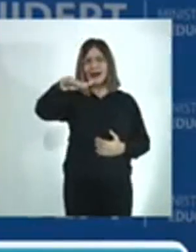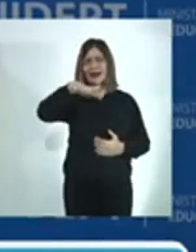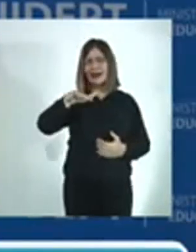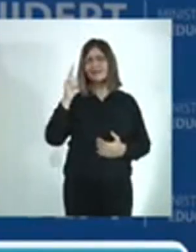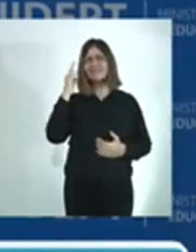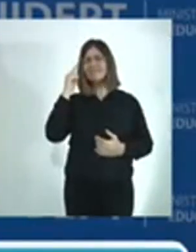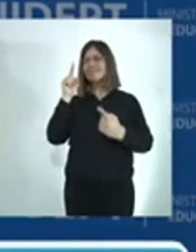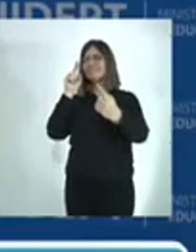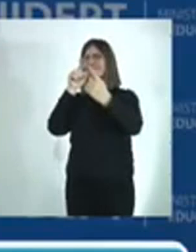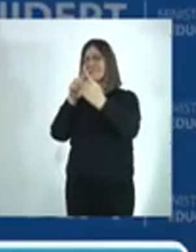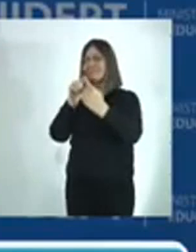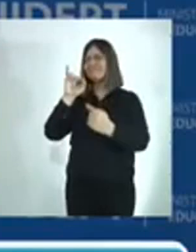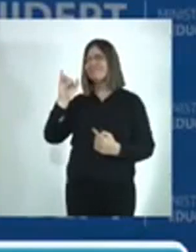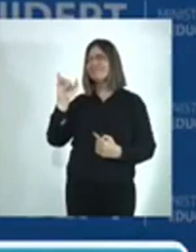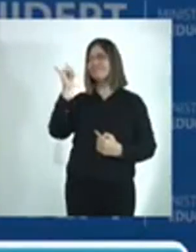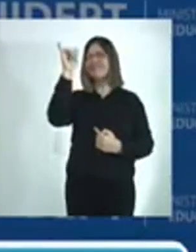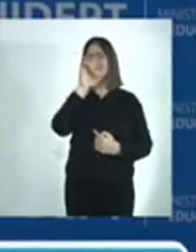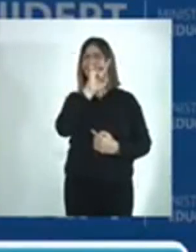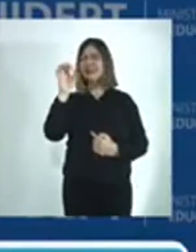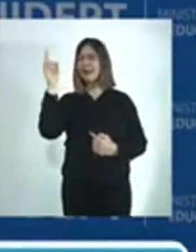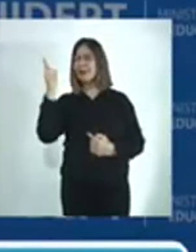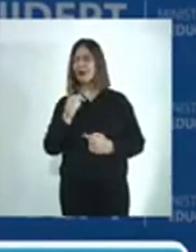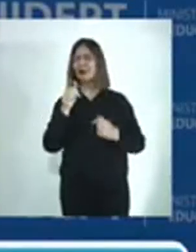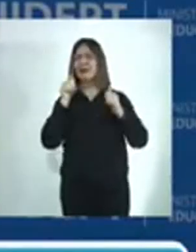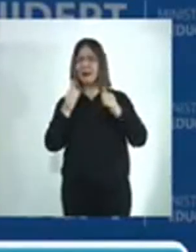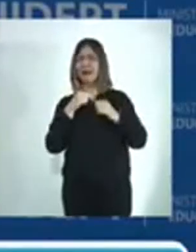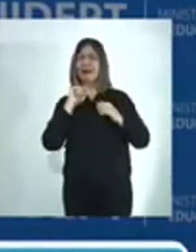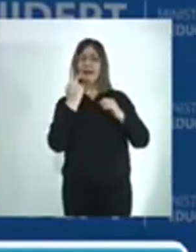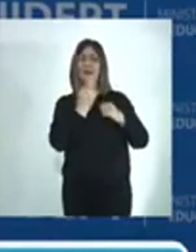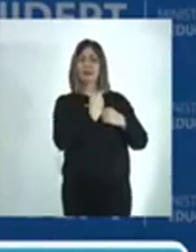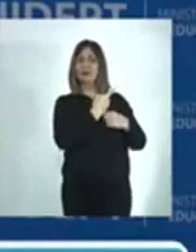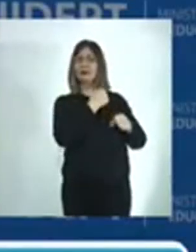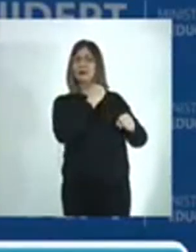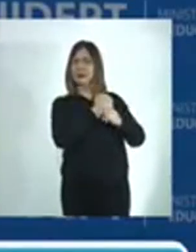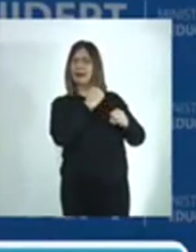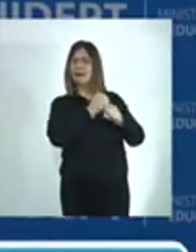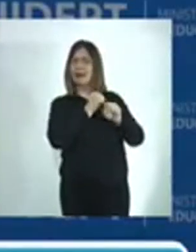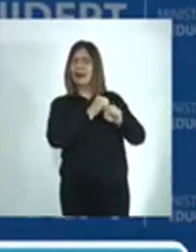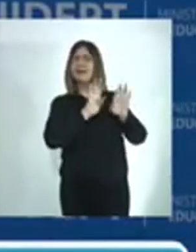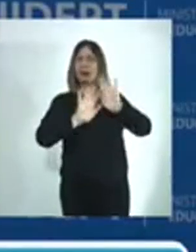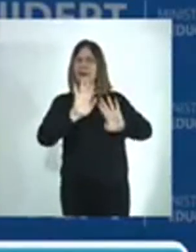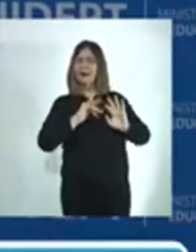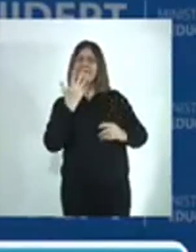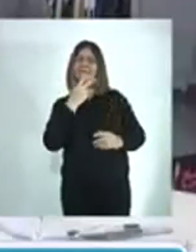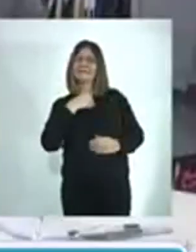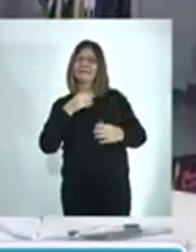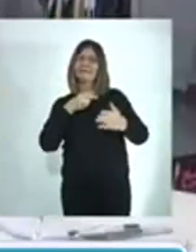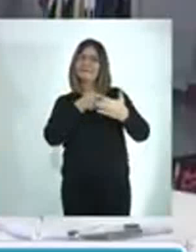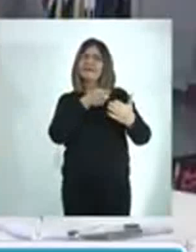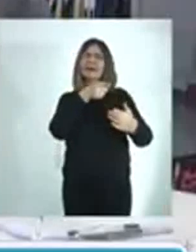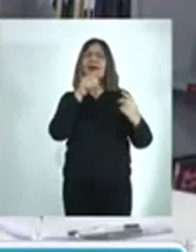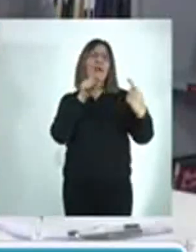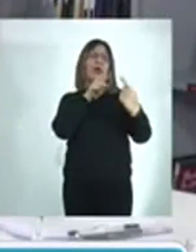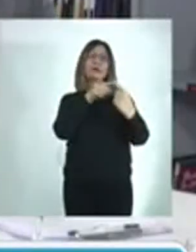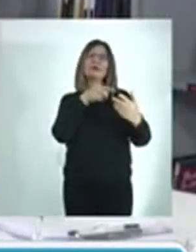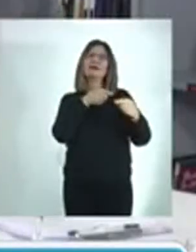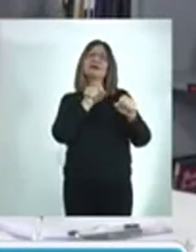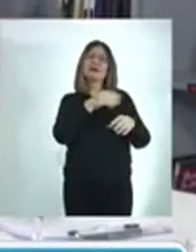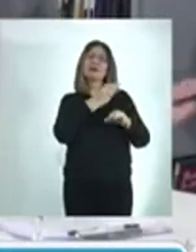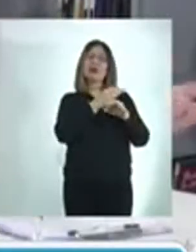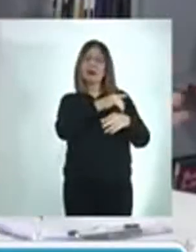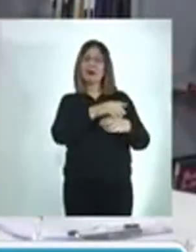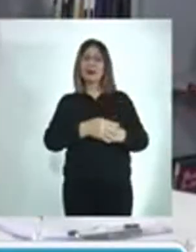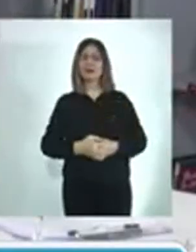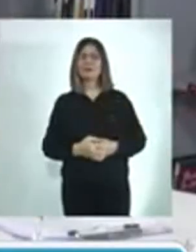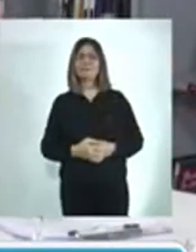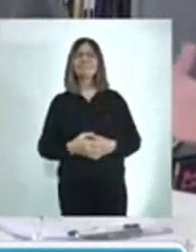un resultado de lo que nosotros hagamos hoy. Y bueno, estamos haciendo lo que el gobierno nos marca y lo que nos gusta. Bueno, hemos visto también la interacción de la gente nosotros